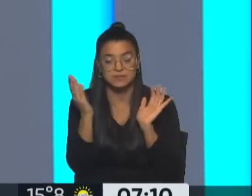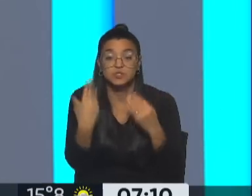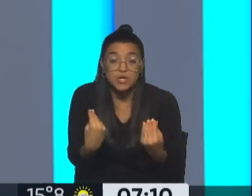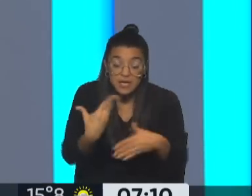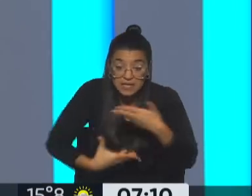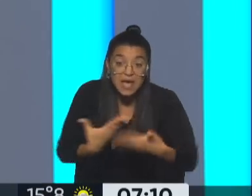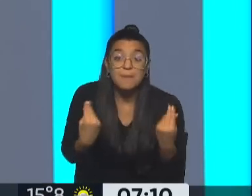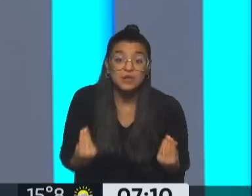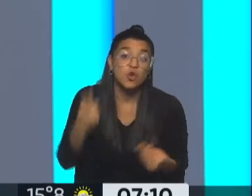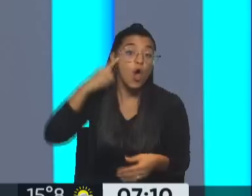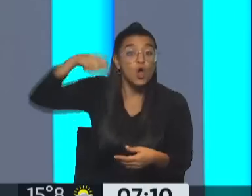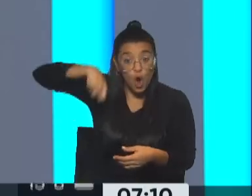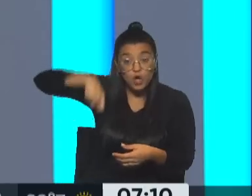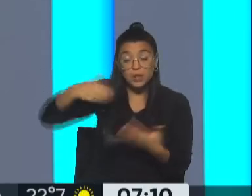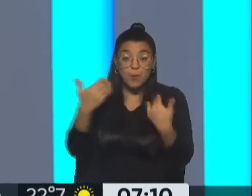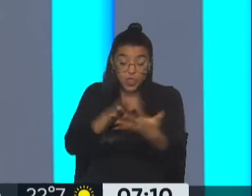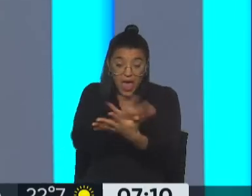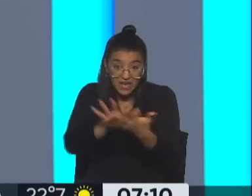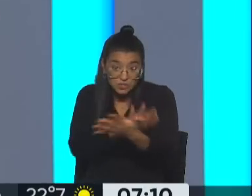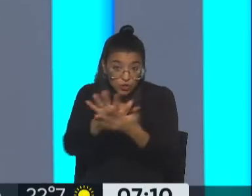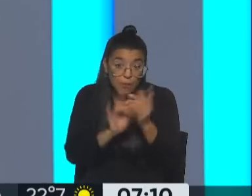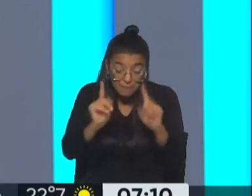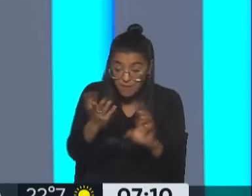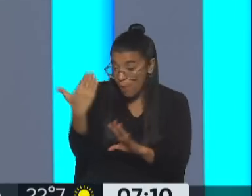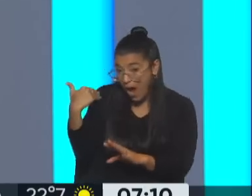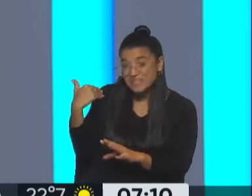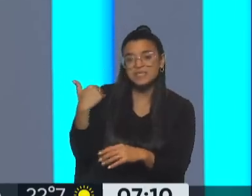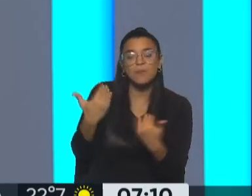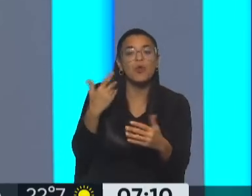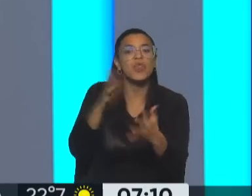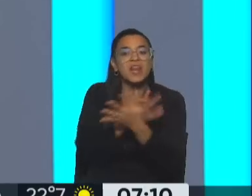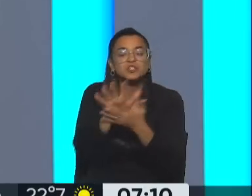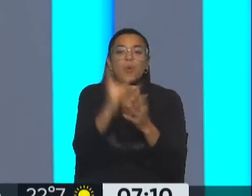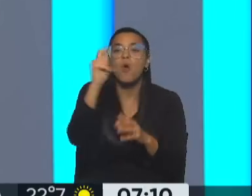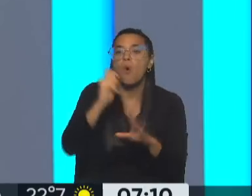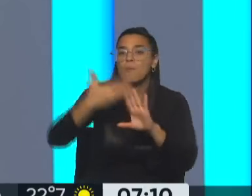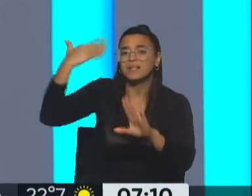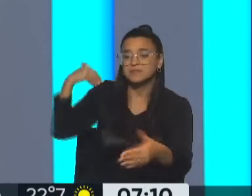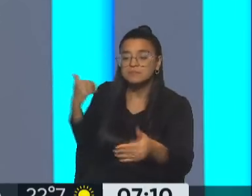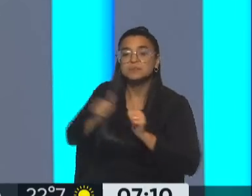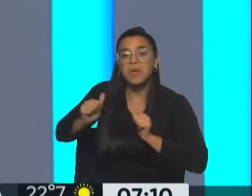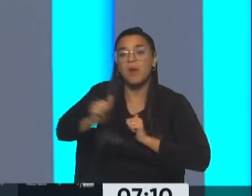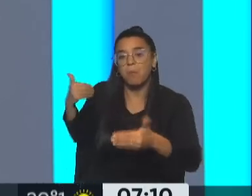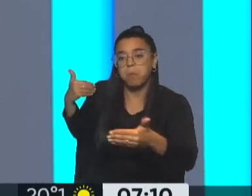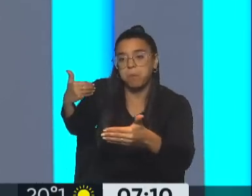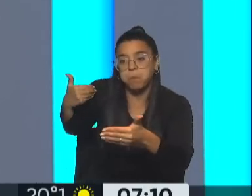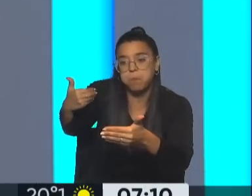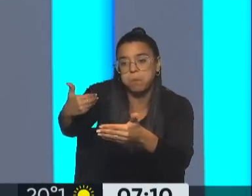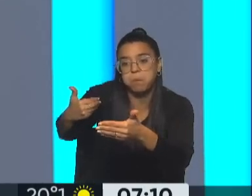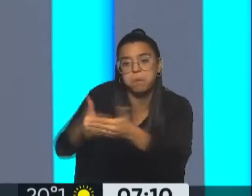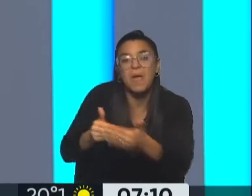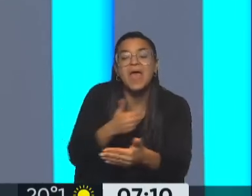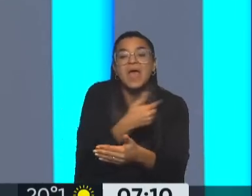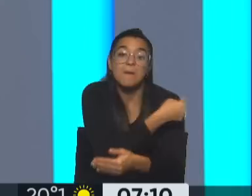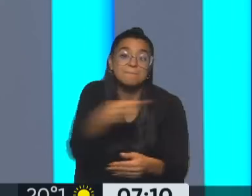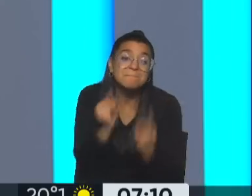terminó ocurriendo? Que la Corte, que podía haber resuelto esto mismo de ayer, hace un mes, esperó hasta último momento, en la misma semana en que